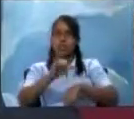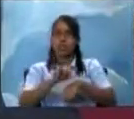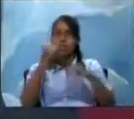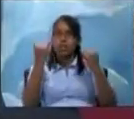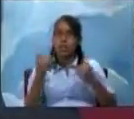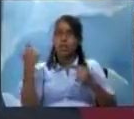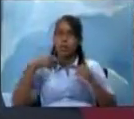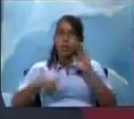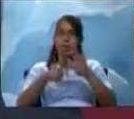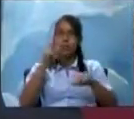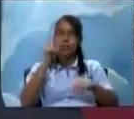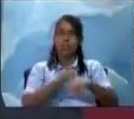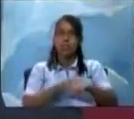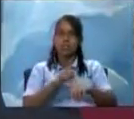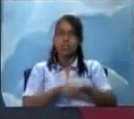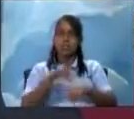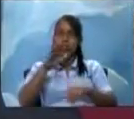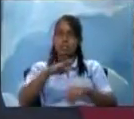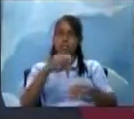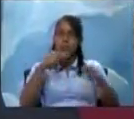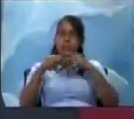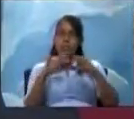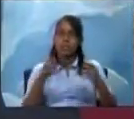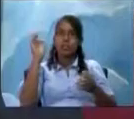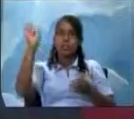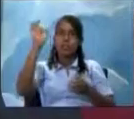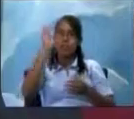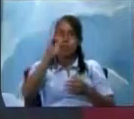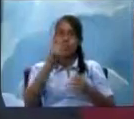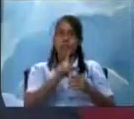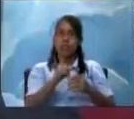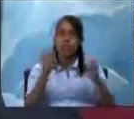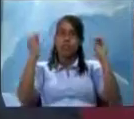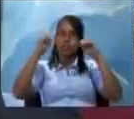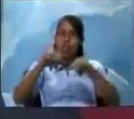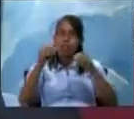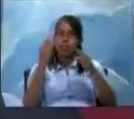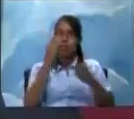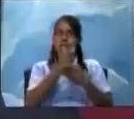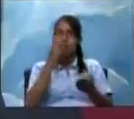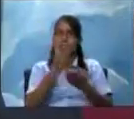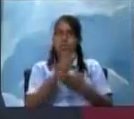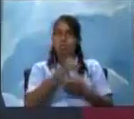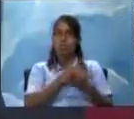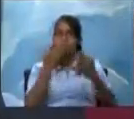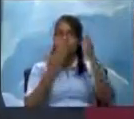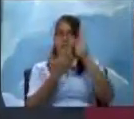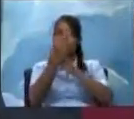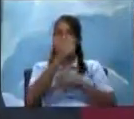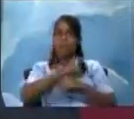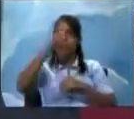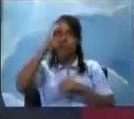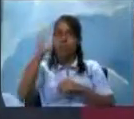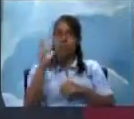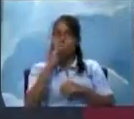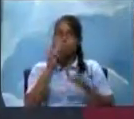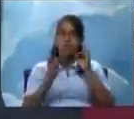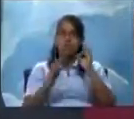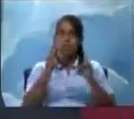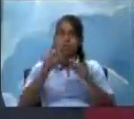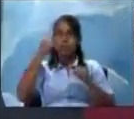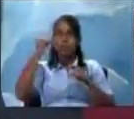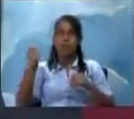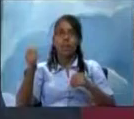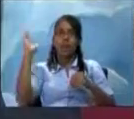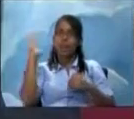ya no habrá más tiempo. Y este mensaje se ha predicado y no habrá excusa delante de Dios, no habrá justificación, porque para